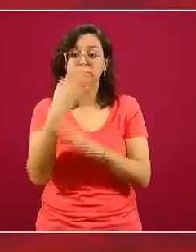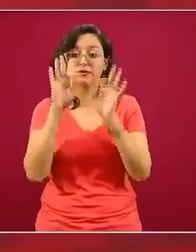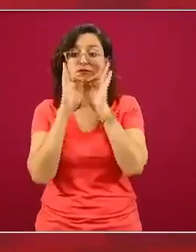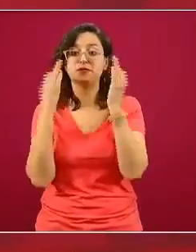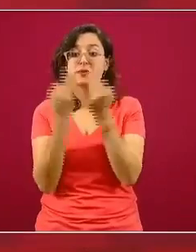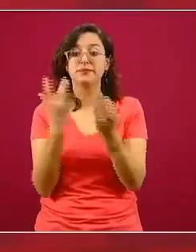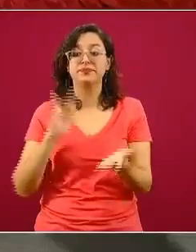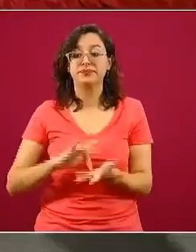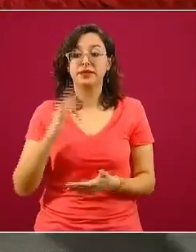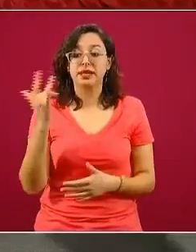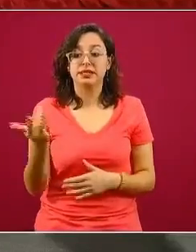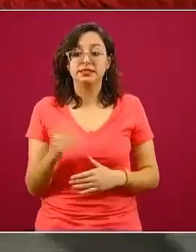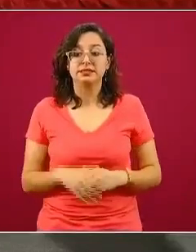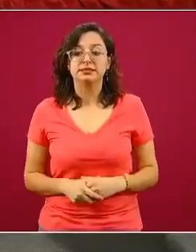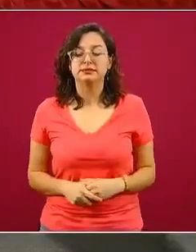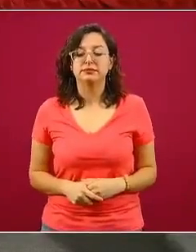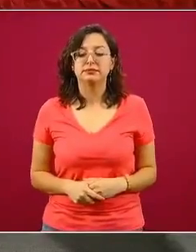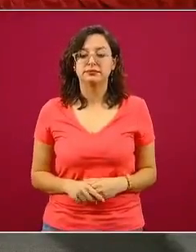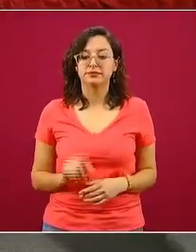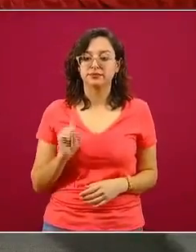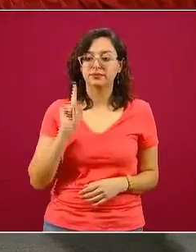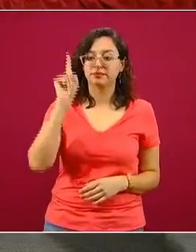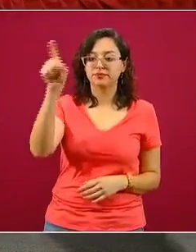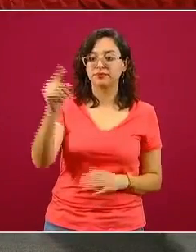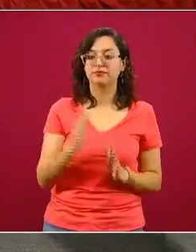Natalia. Por favor.